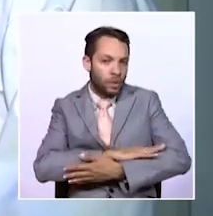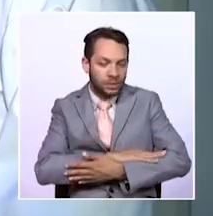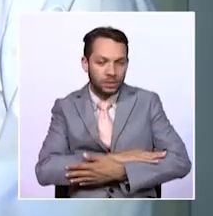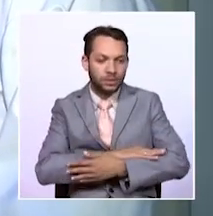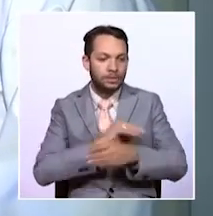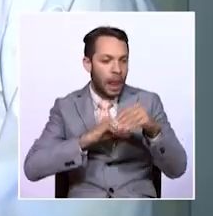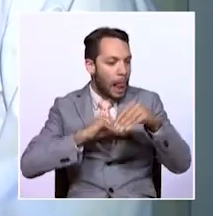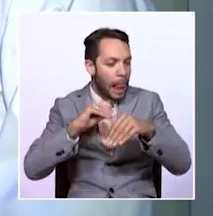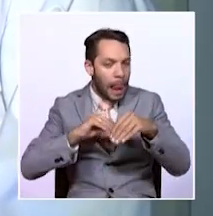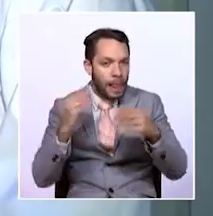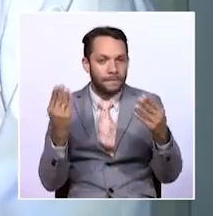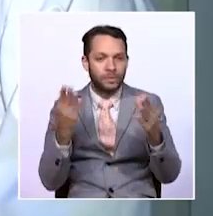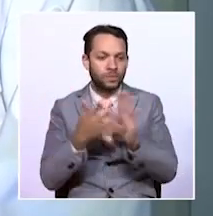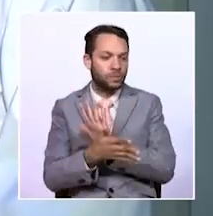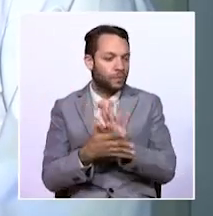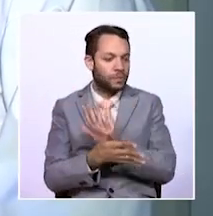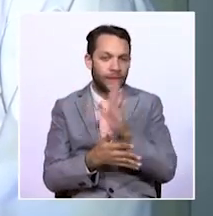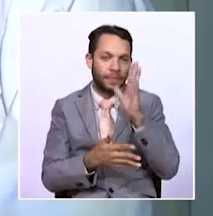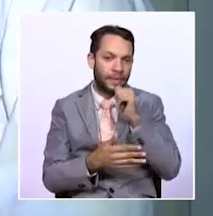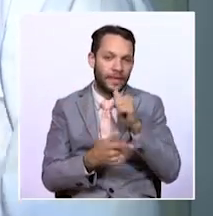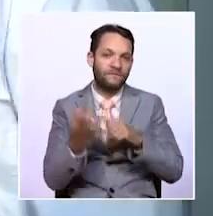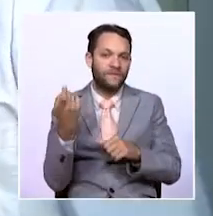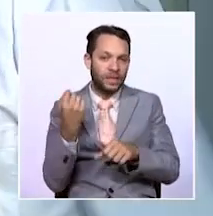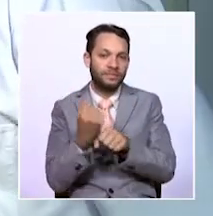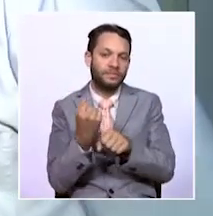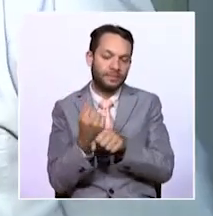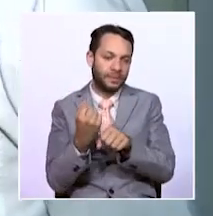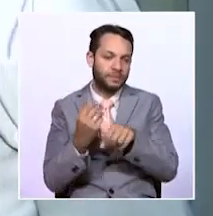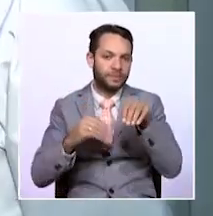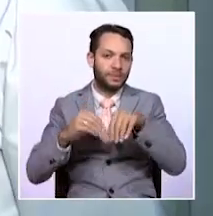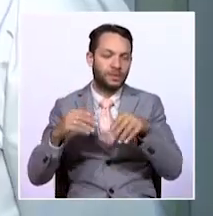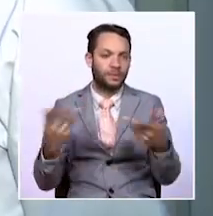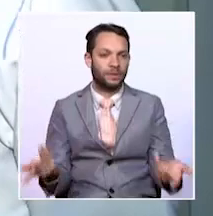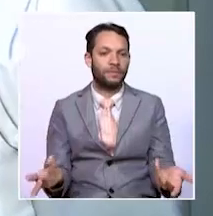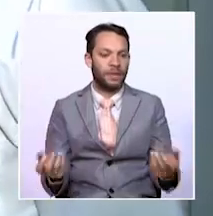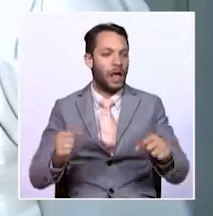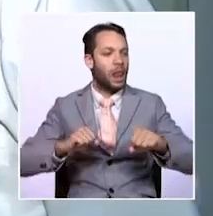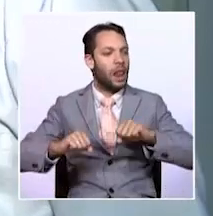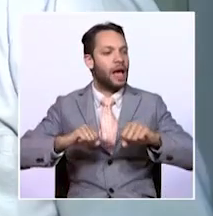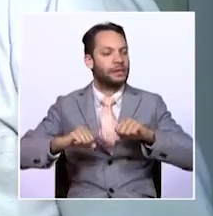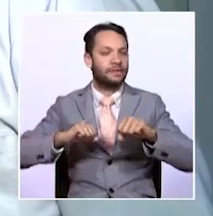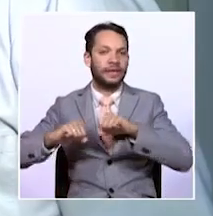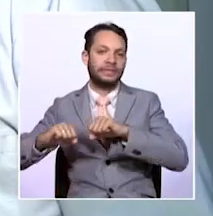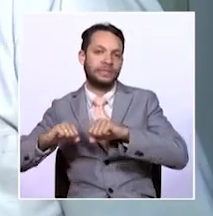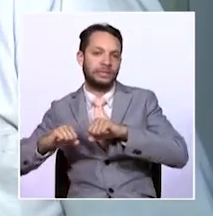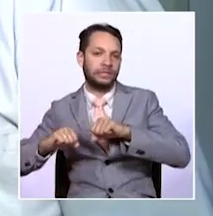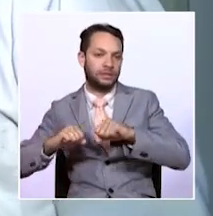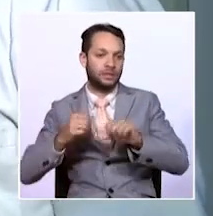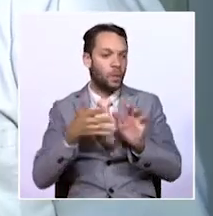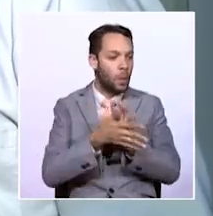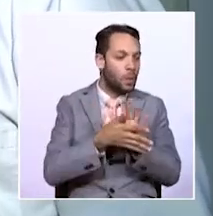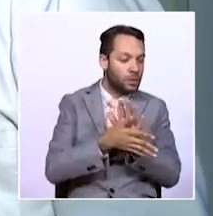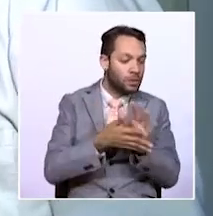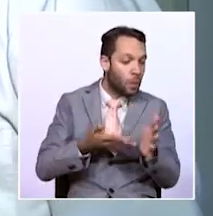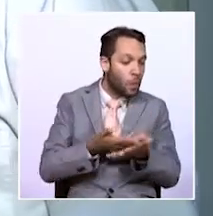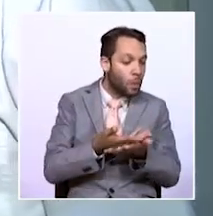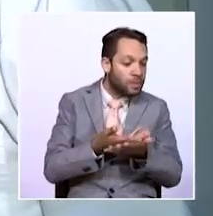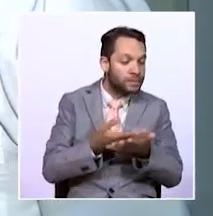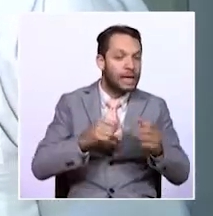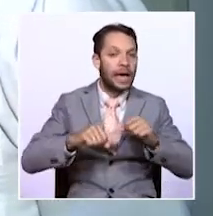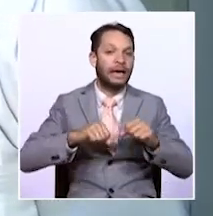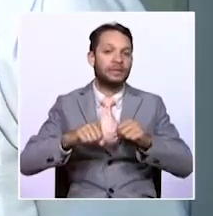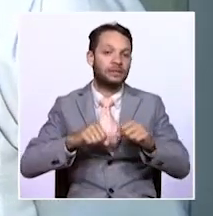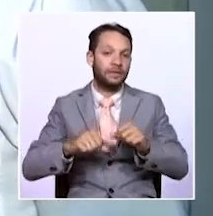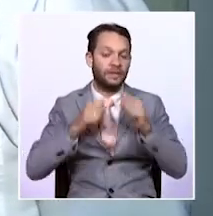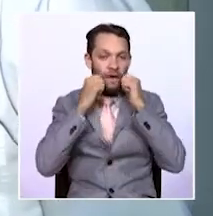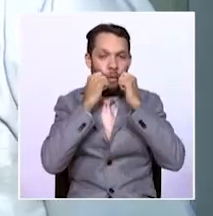concepto. ¿Sí? Desafortunadamente a nivel mecánico, a nivel dinámico, tampoco estamos bien asesorados en los procesos de actividad física y muchos de